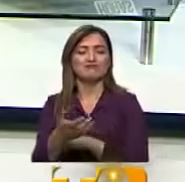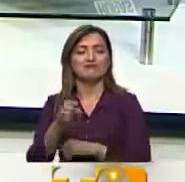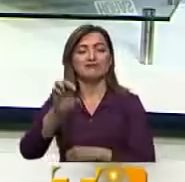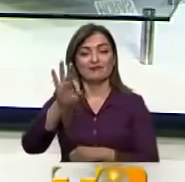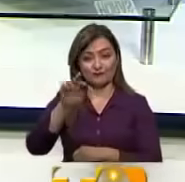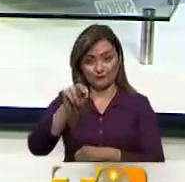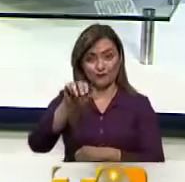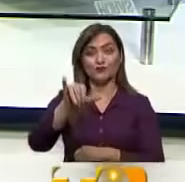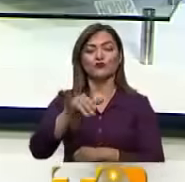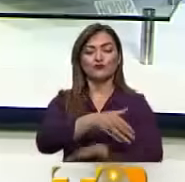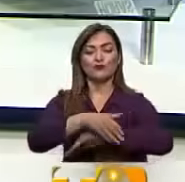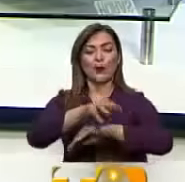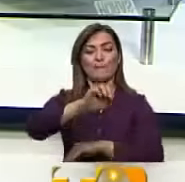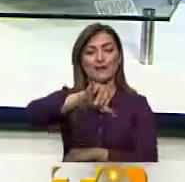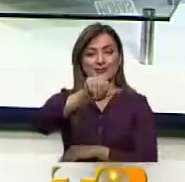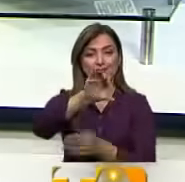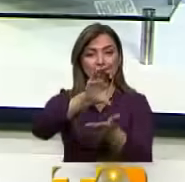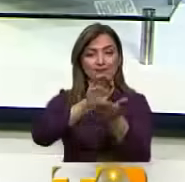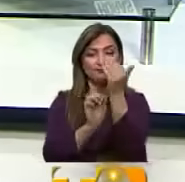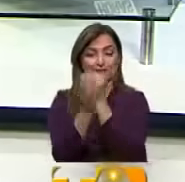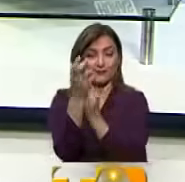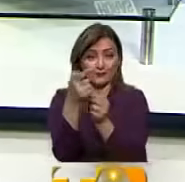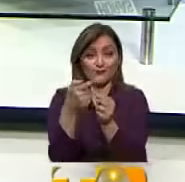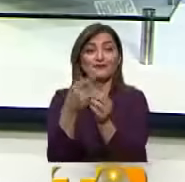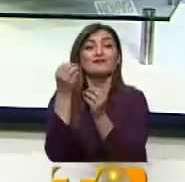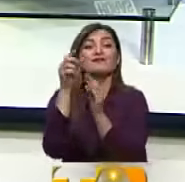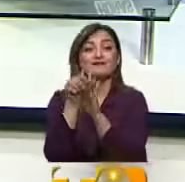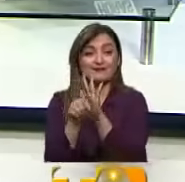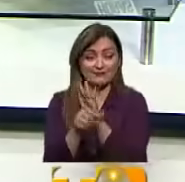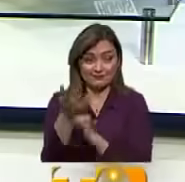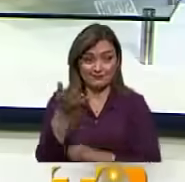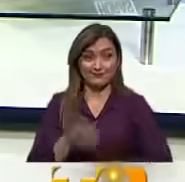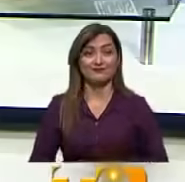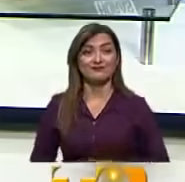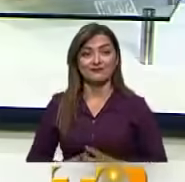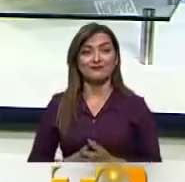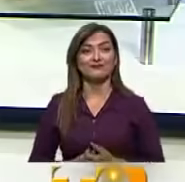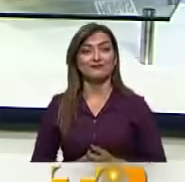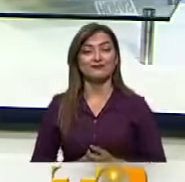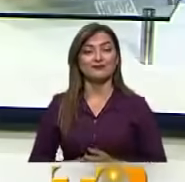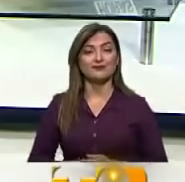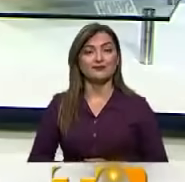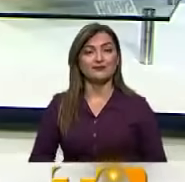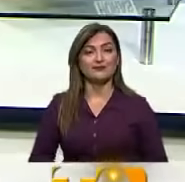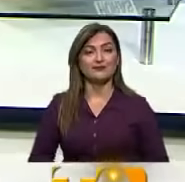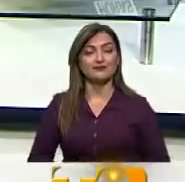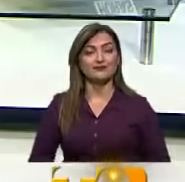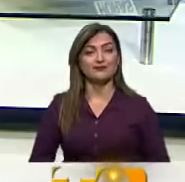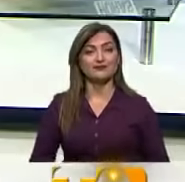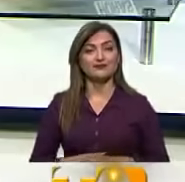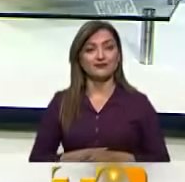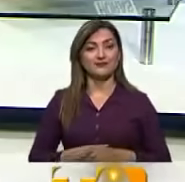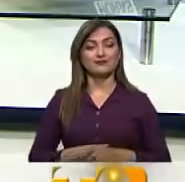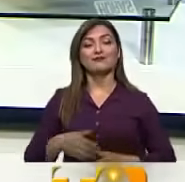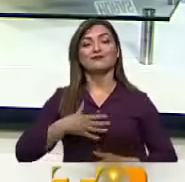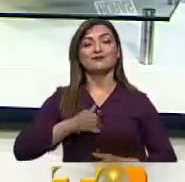Paz está en el Pasaje Mejía, en el Centro Histórico, para contarnos acerca de esta alternativa. Stephanie, adelante. ¿Qué